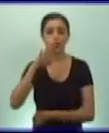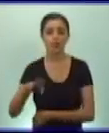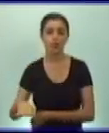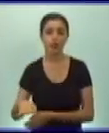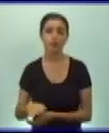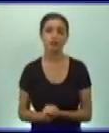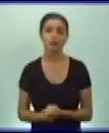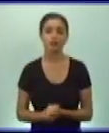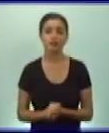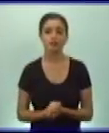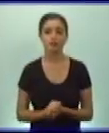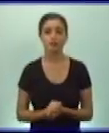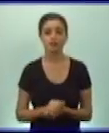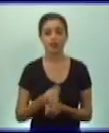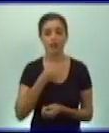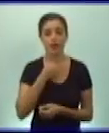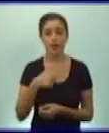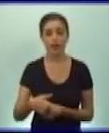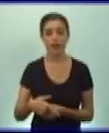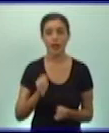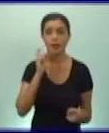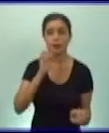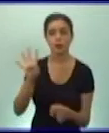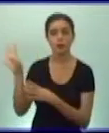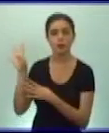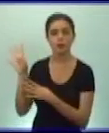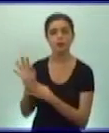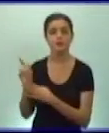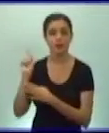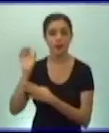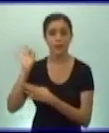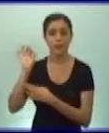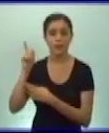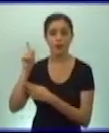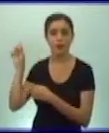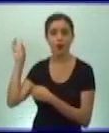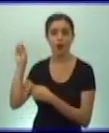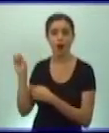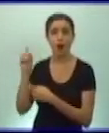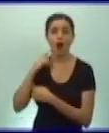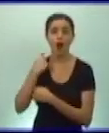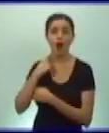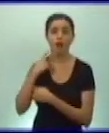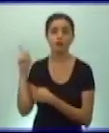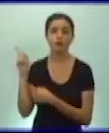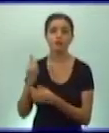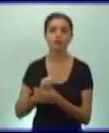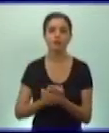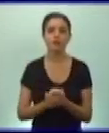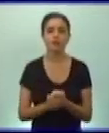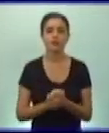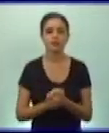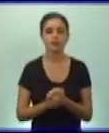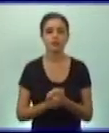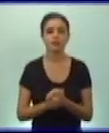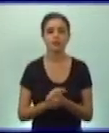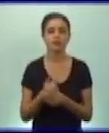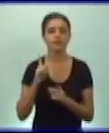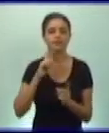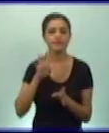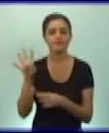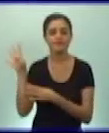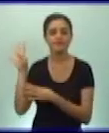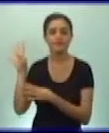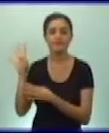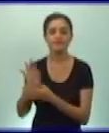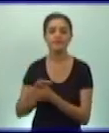por ejemplo, en el año 1995, la tasa de mortalidad infantil en ese año fue de 9,4 por